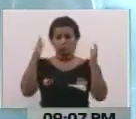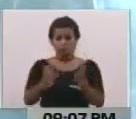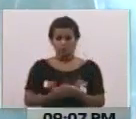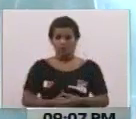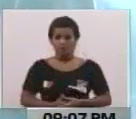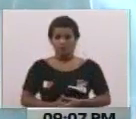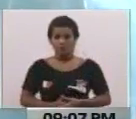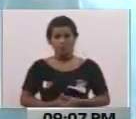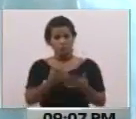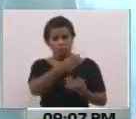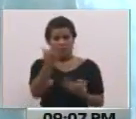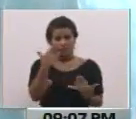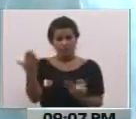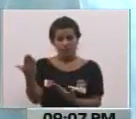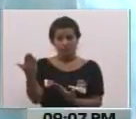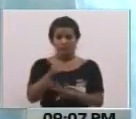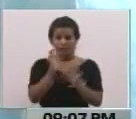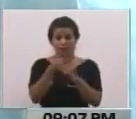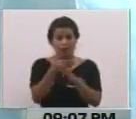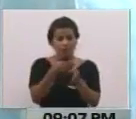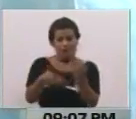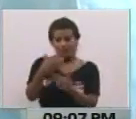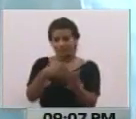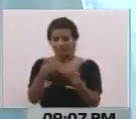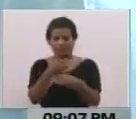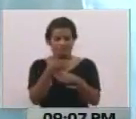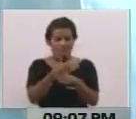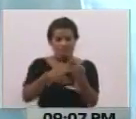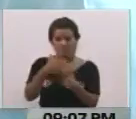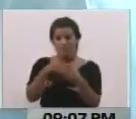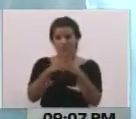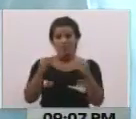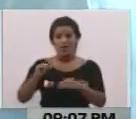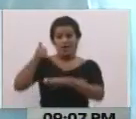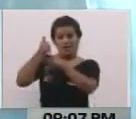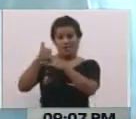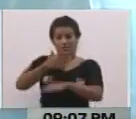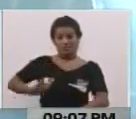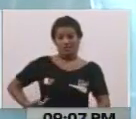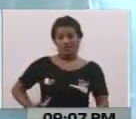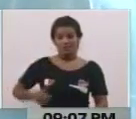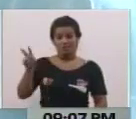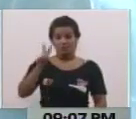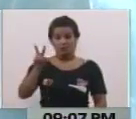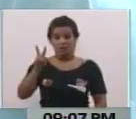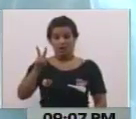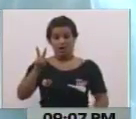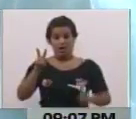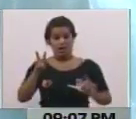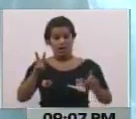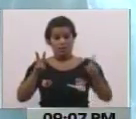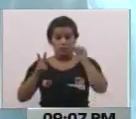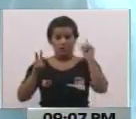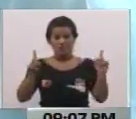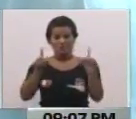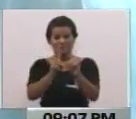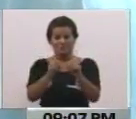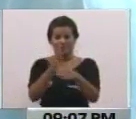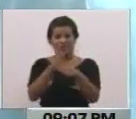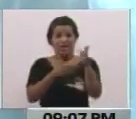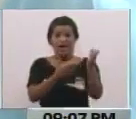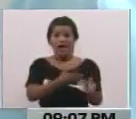Y allí vemos el compartir el acercamiento del jefe de Estado venezolano con Yulimar Rojas. Tan solo 20